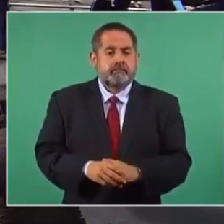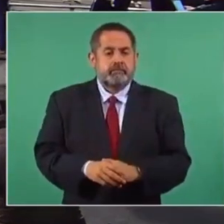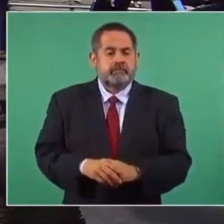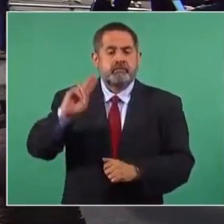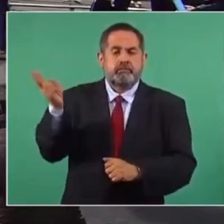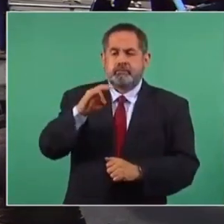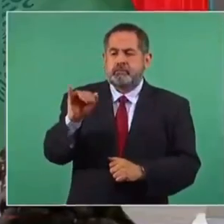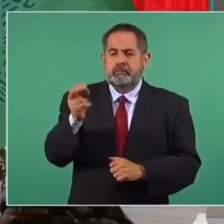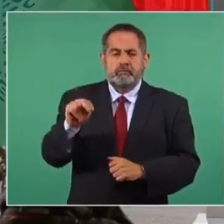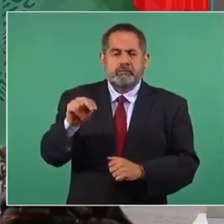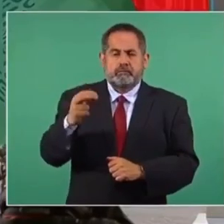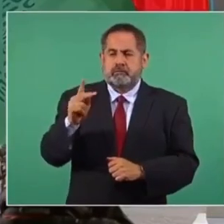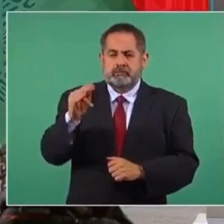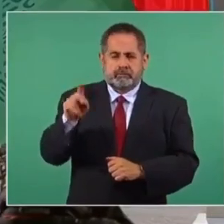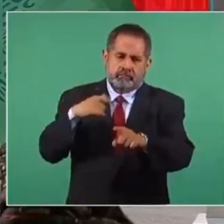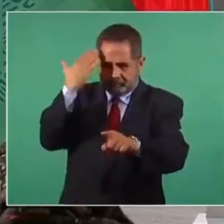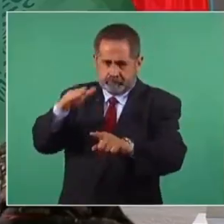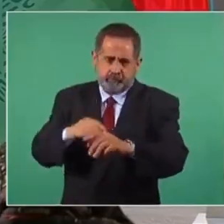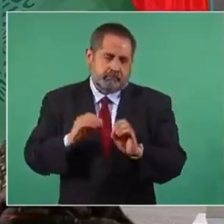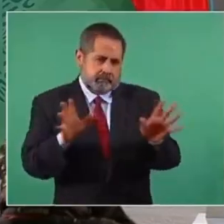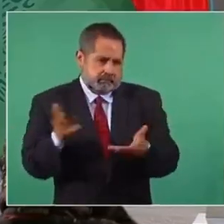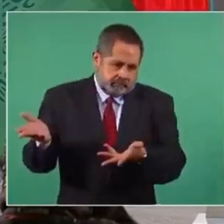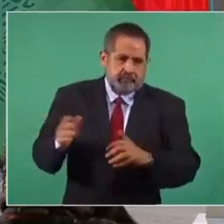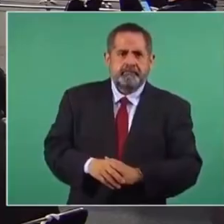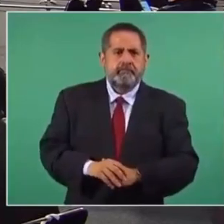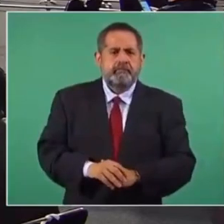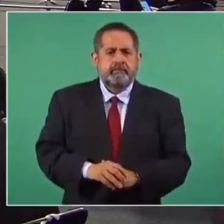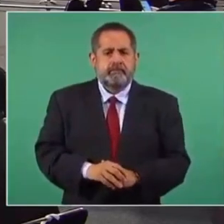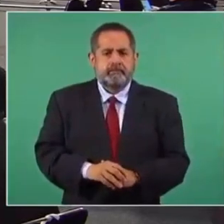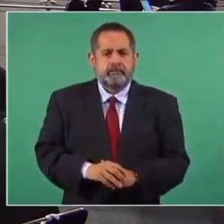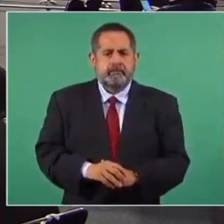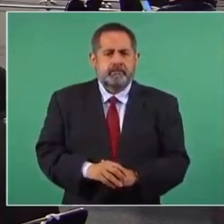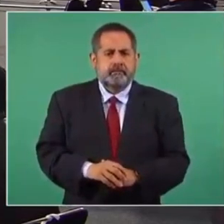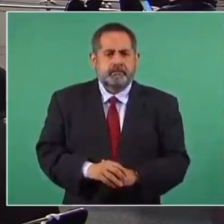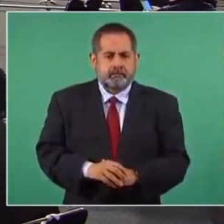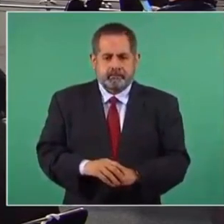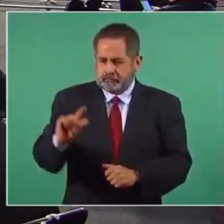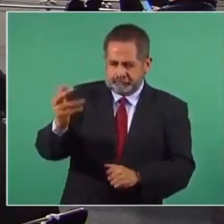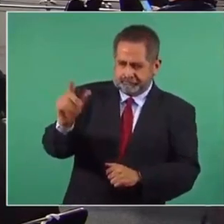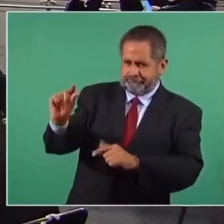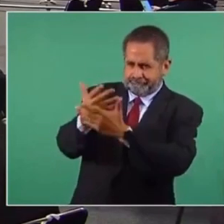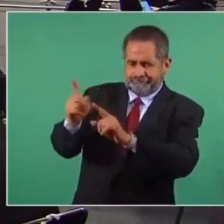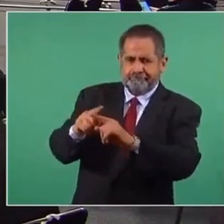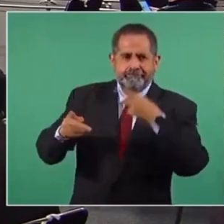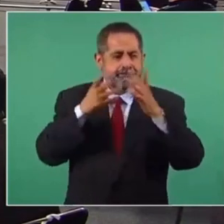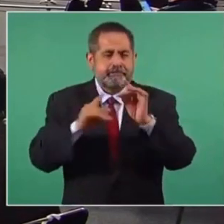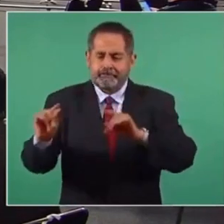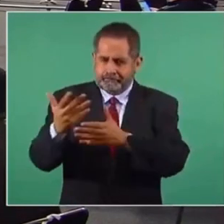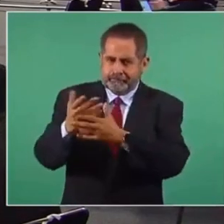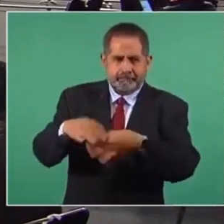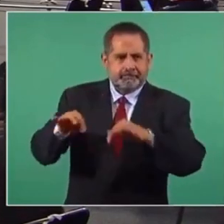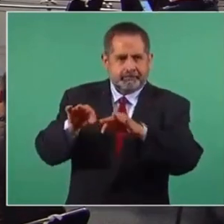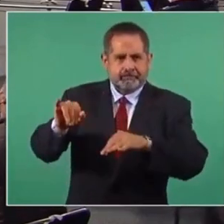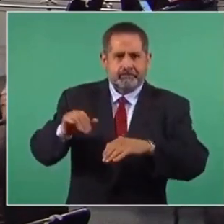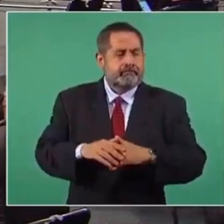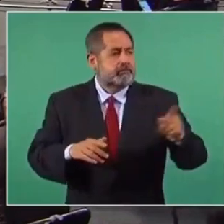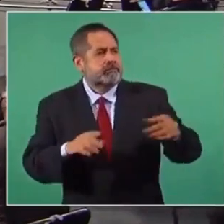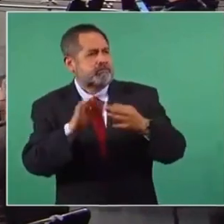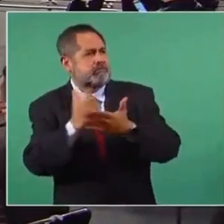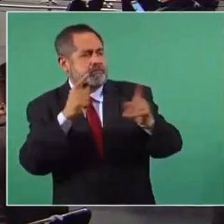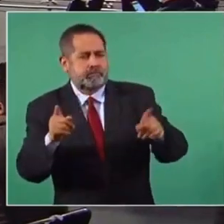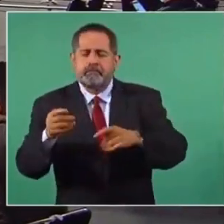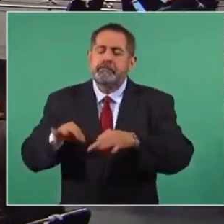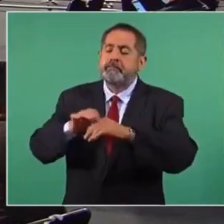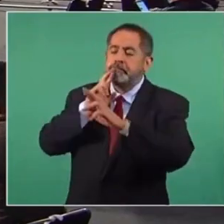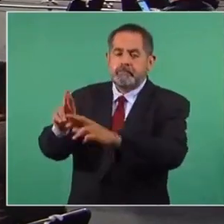John Hopkins. Sí, sabes. Por supuesto. Bueno. Presidente, aquí el argumento es si 350 mil muertos... este es muy importante. Es muy importante si puede hacer eso como un